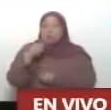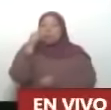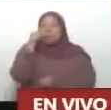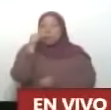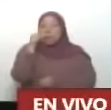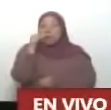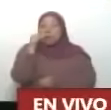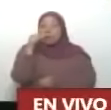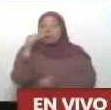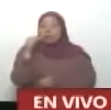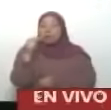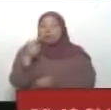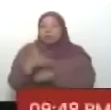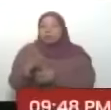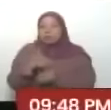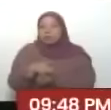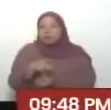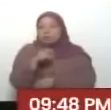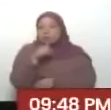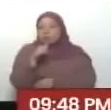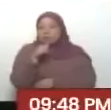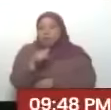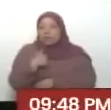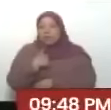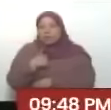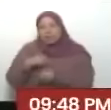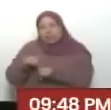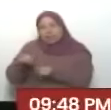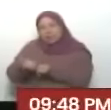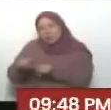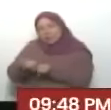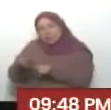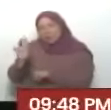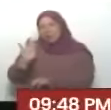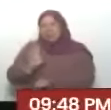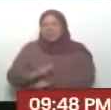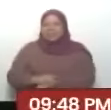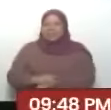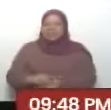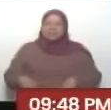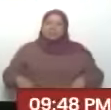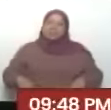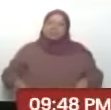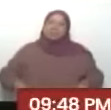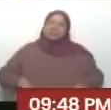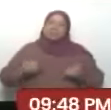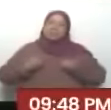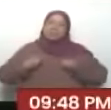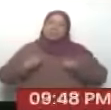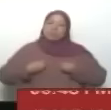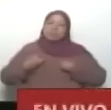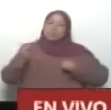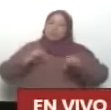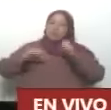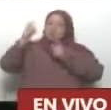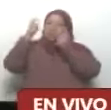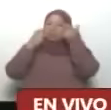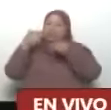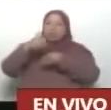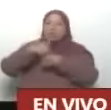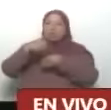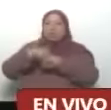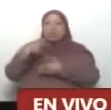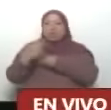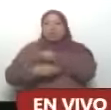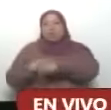nunca había hablado de eso, porque lo hablé yo, por chismoso. Y los ahorros de mi vida, por haber dado un paso al frente de